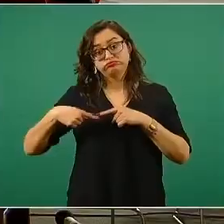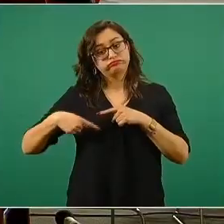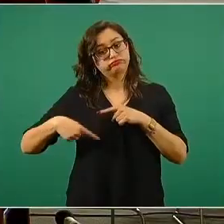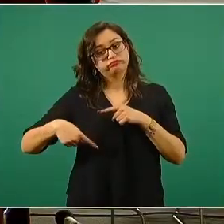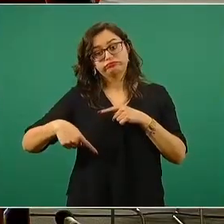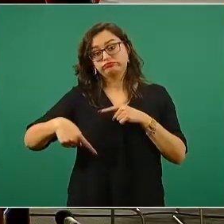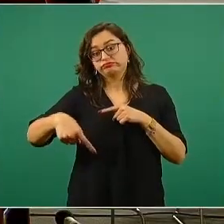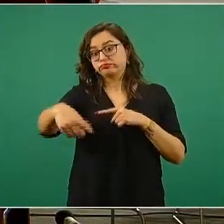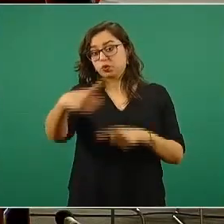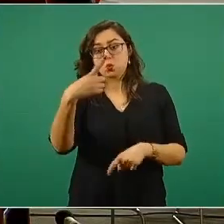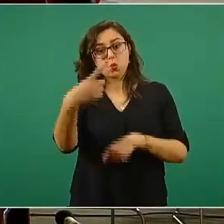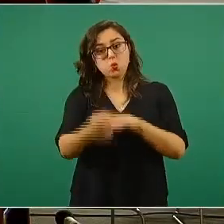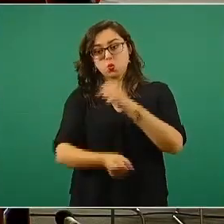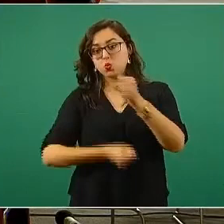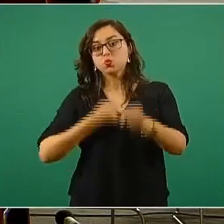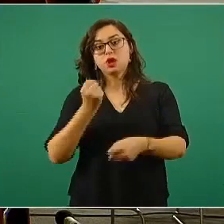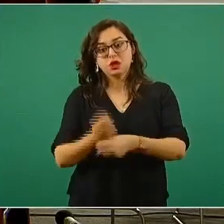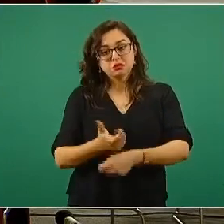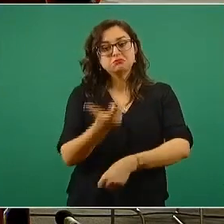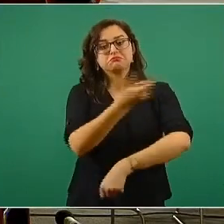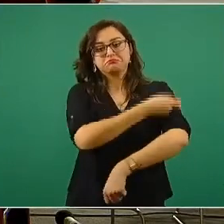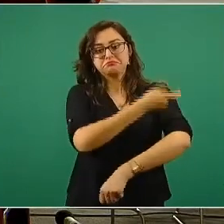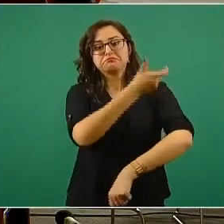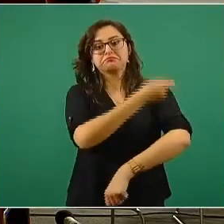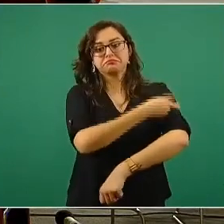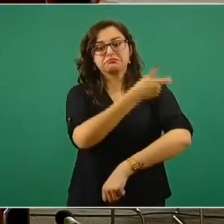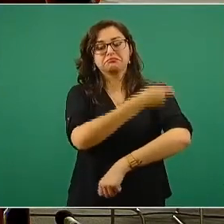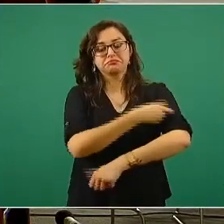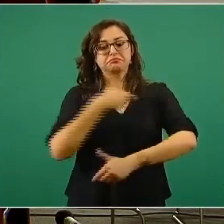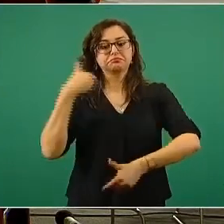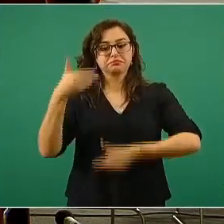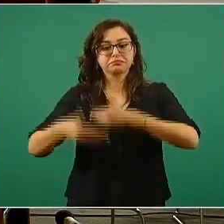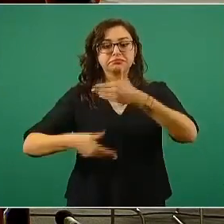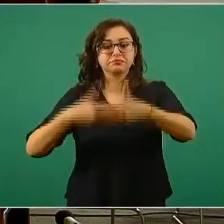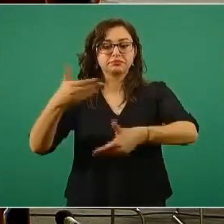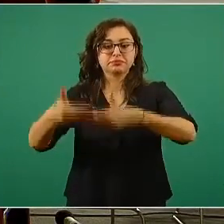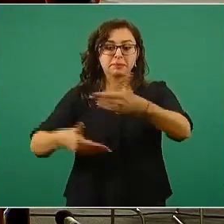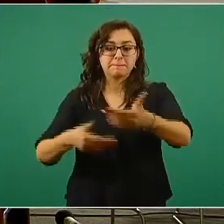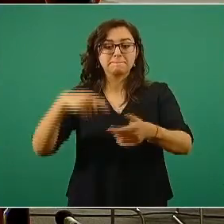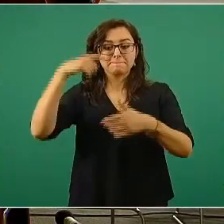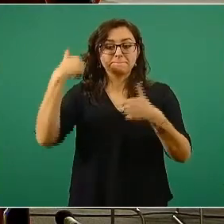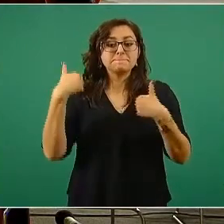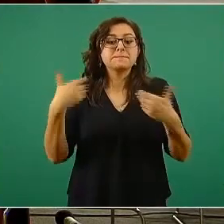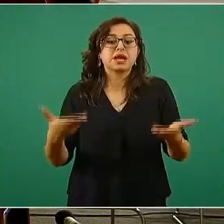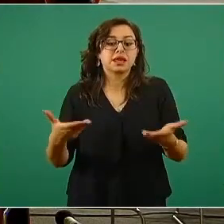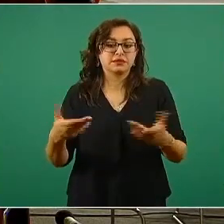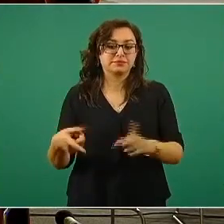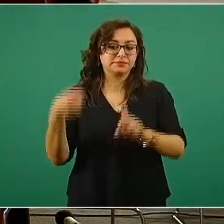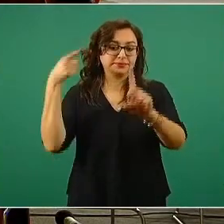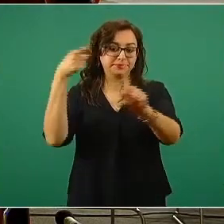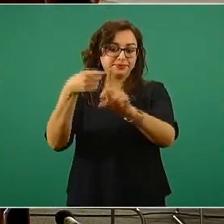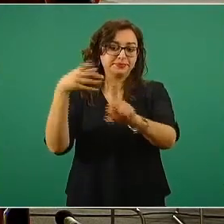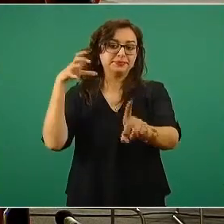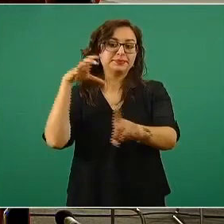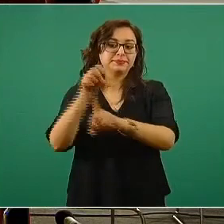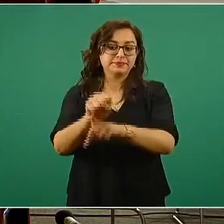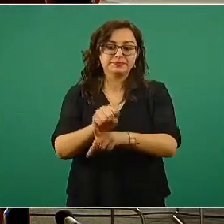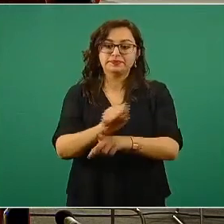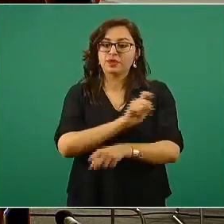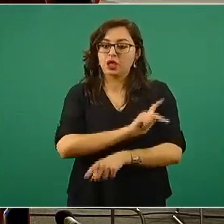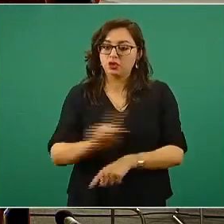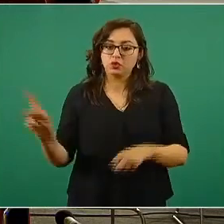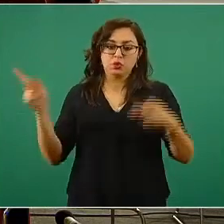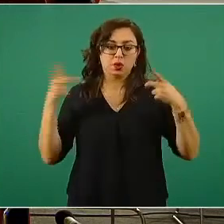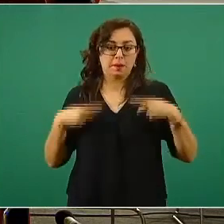resta de este año, a efectos precisamente de poder lograr las metas y en su momento las coberturas que han